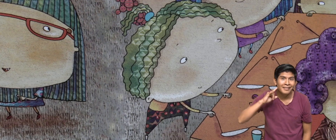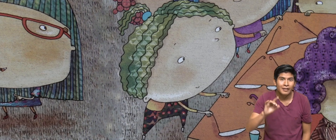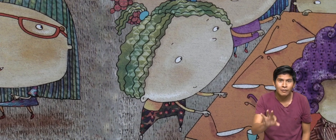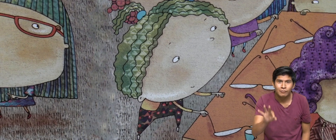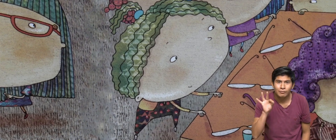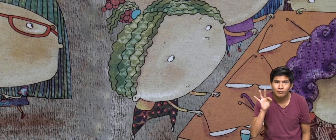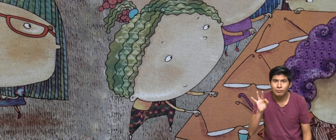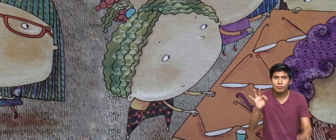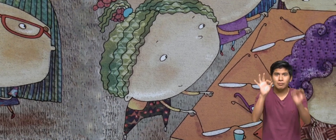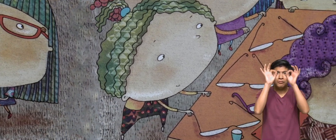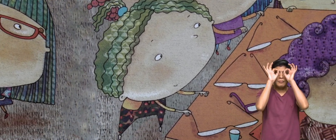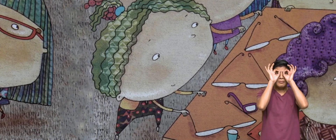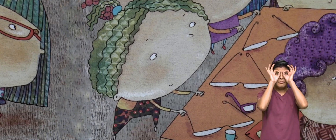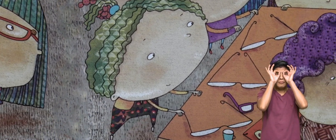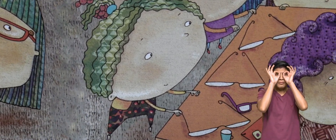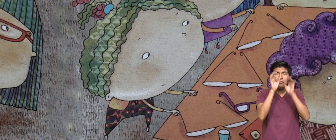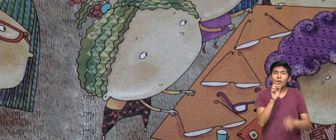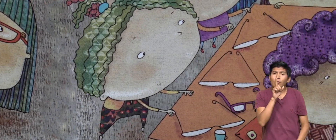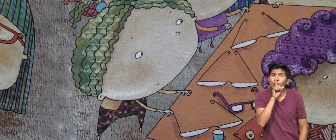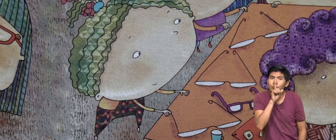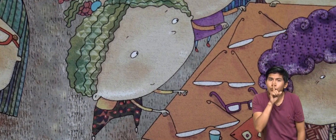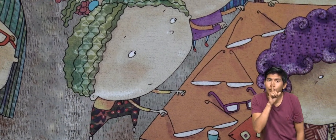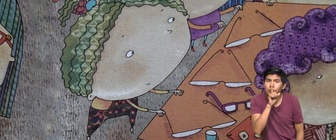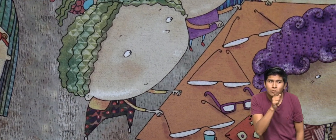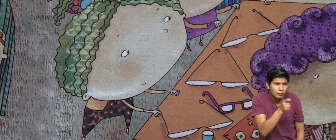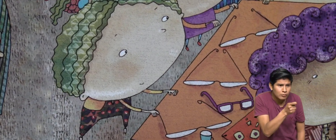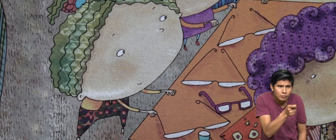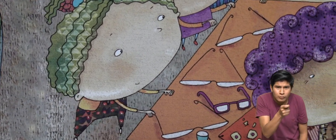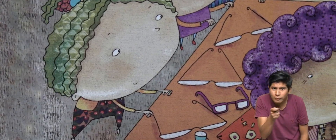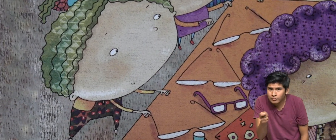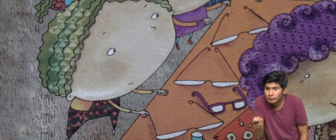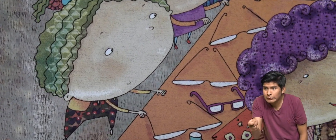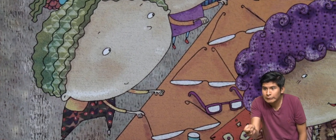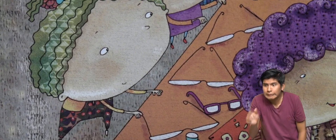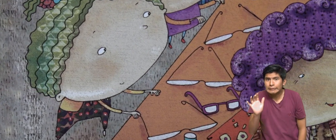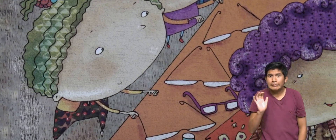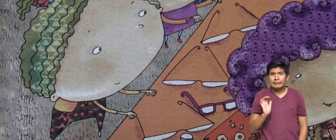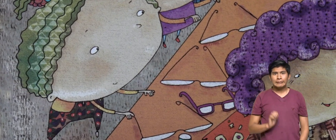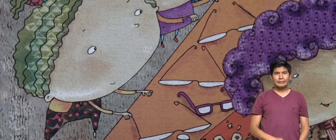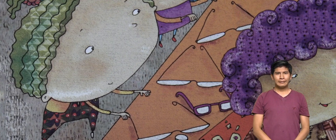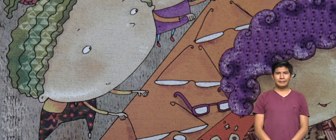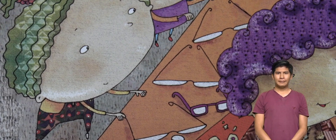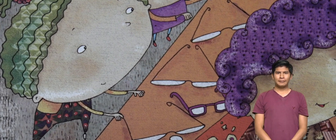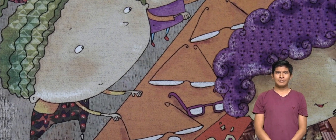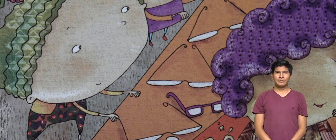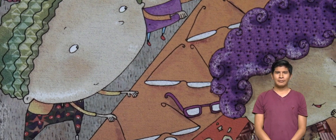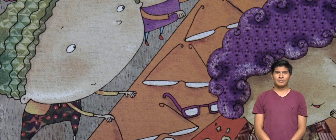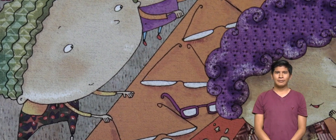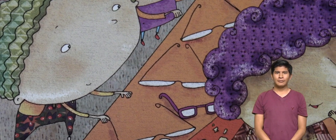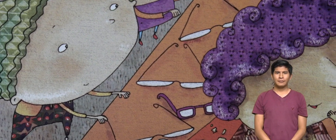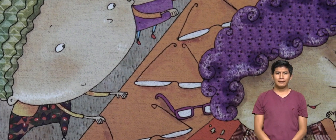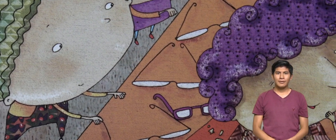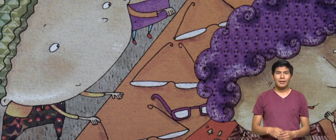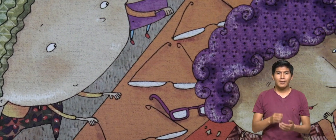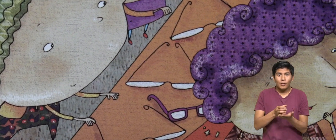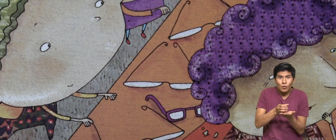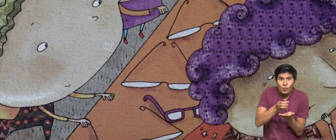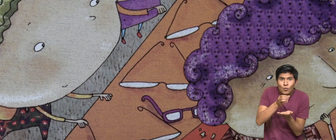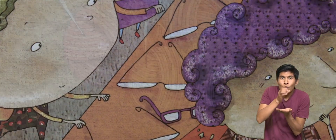niñas se sacan sus lentes, los colocan en la mesita de la sala y se llevan los lentes de las